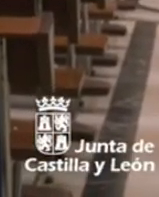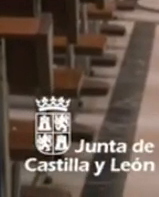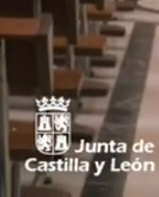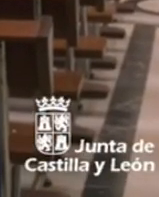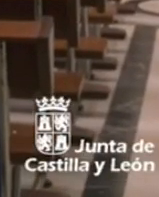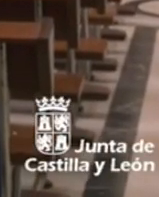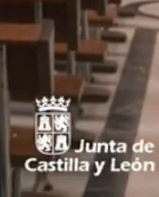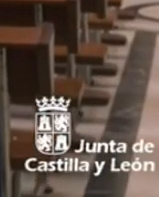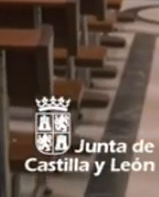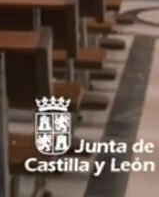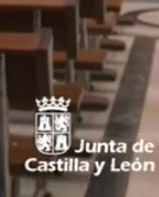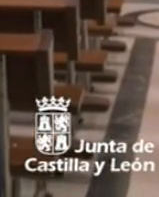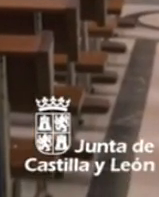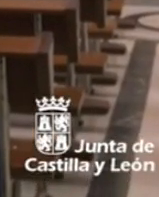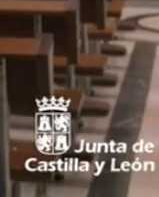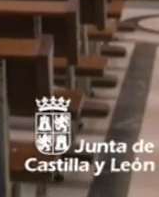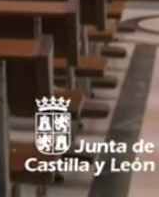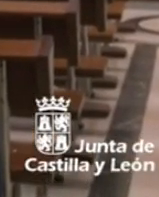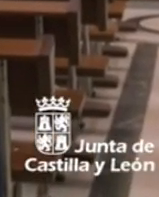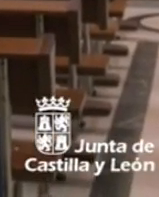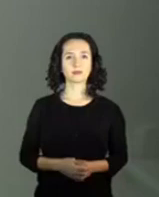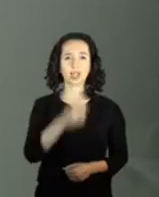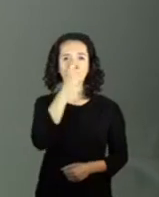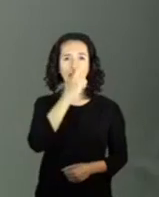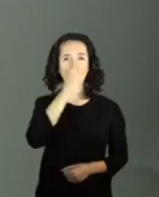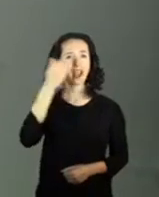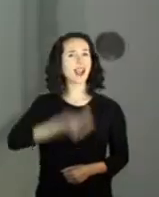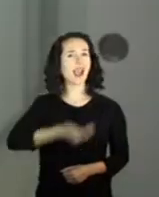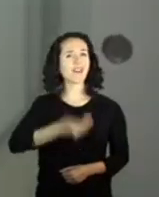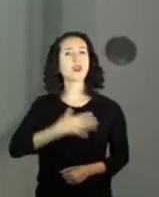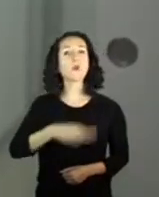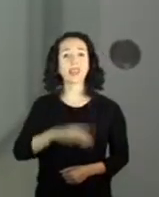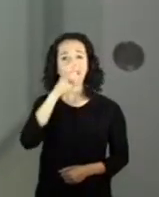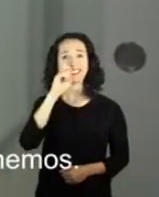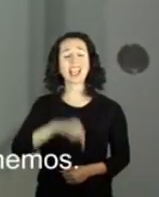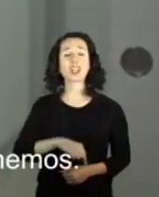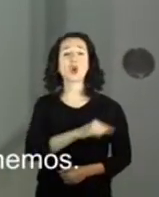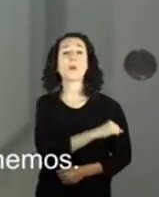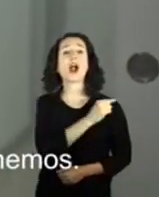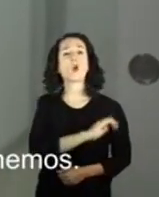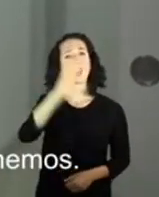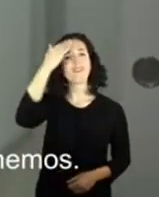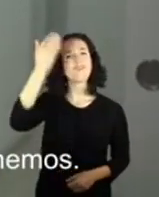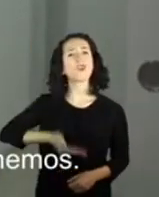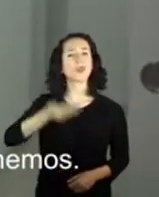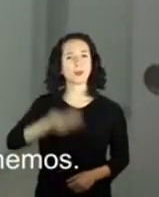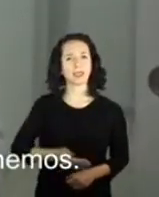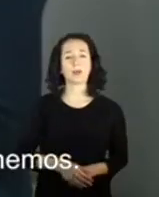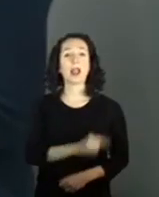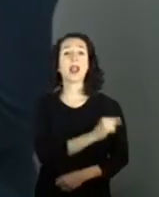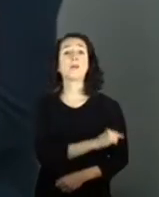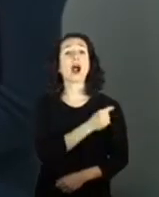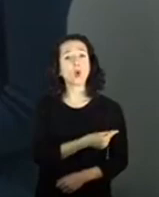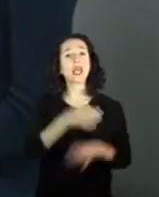conjunta con la dosis de recuerdo de vacuna COVID-19. La gripe puede ser muy grave y este año más que nunca es muy importante que nos